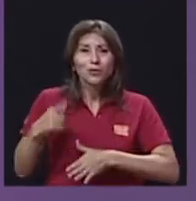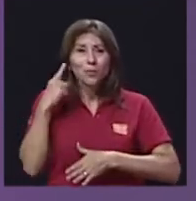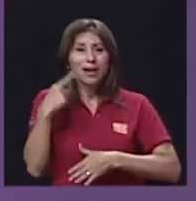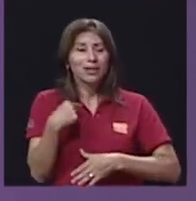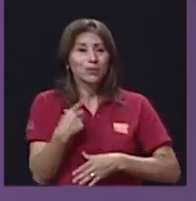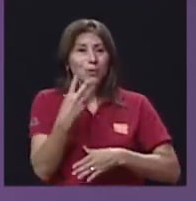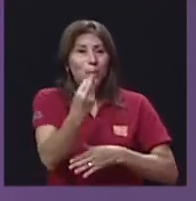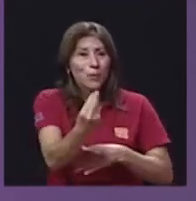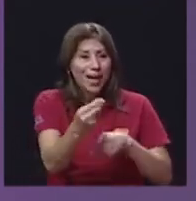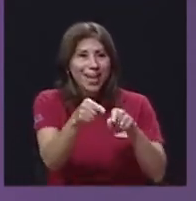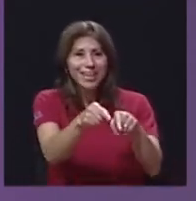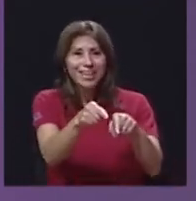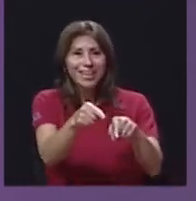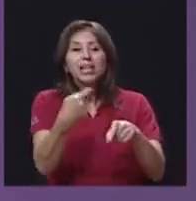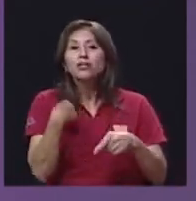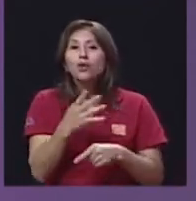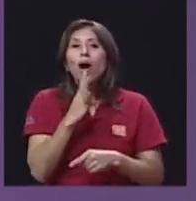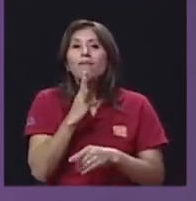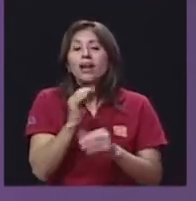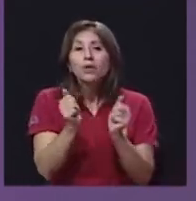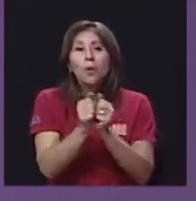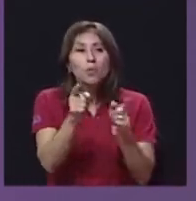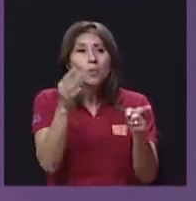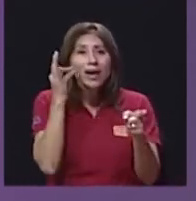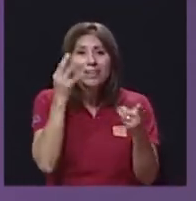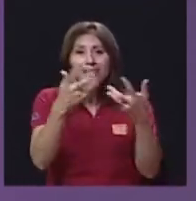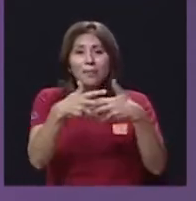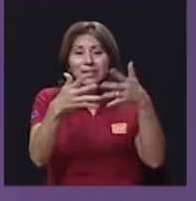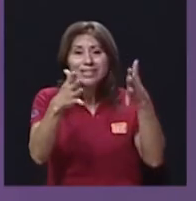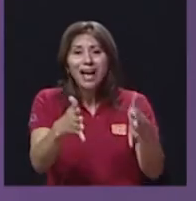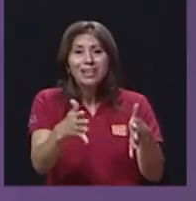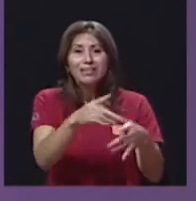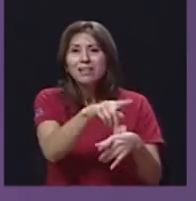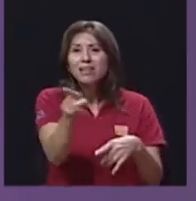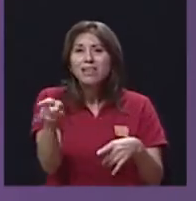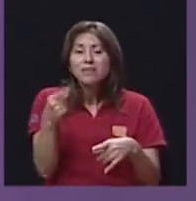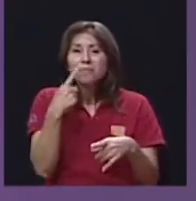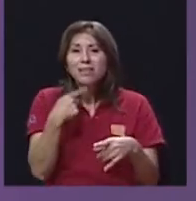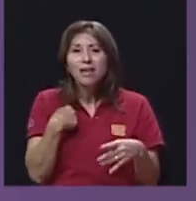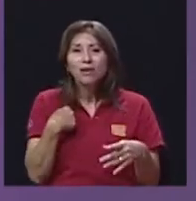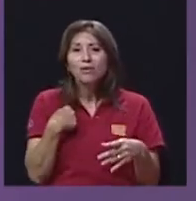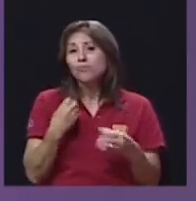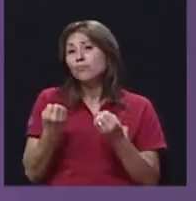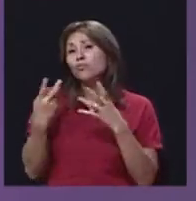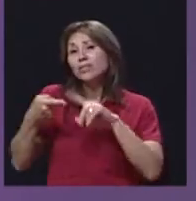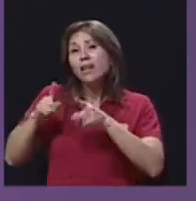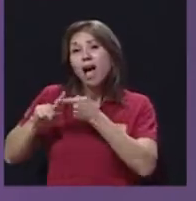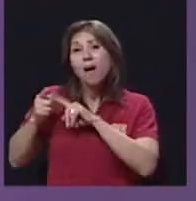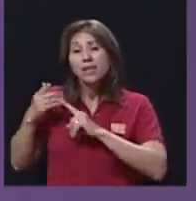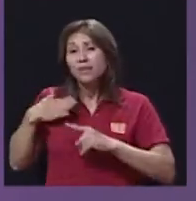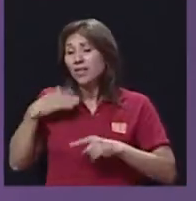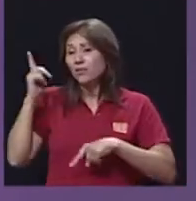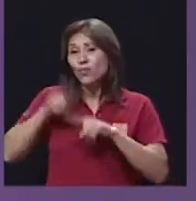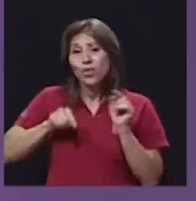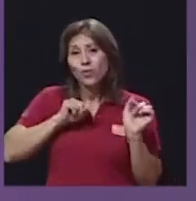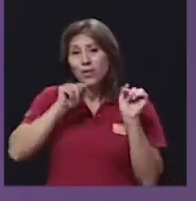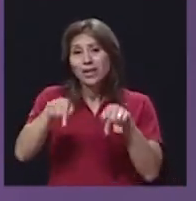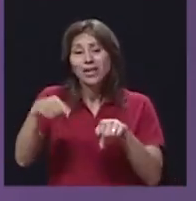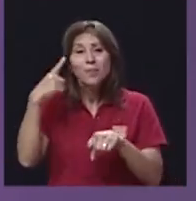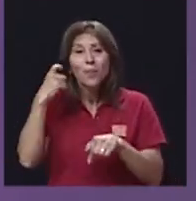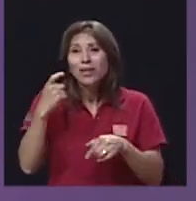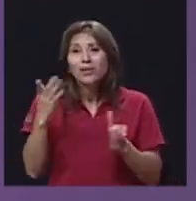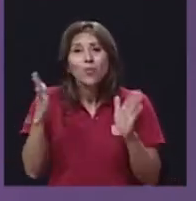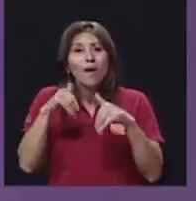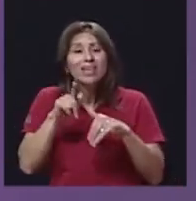simple empresa las pequeñas medianas y que me dijeron un montón de amigas ya no pudieron venir a trias con quien dejar a los hijos porque soy micro